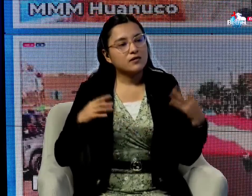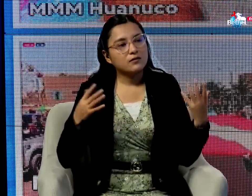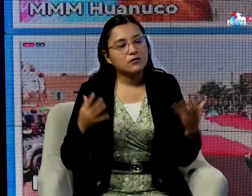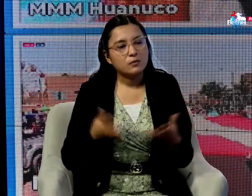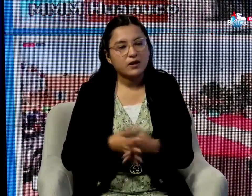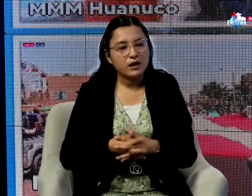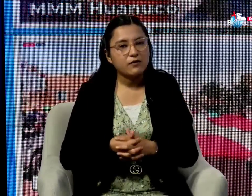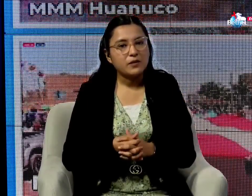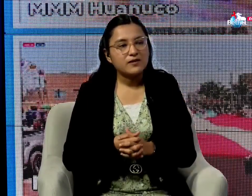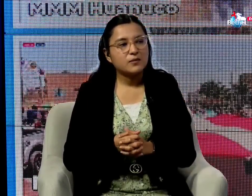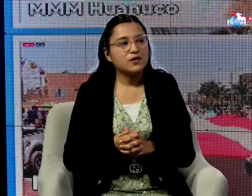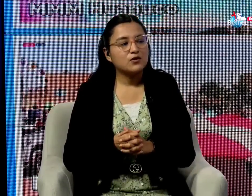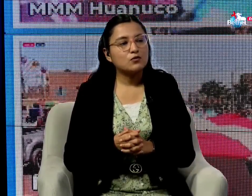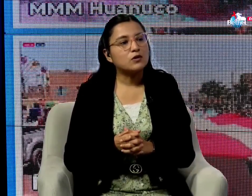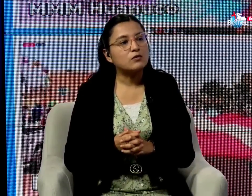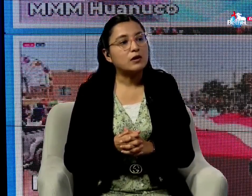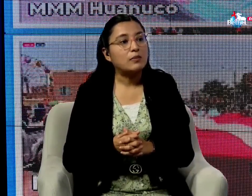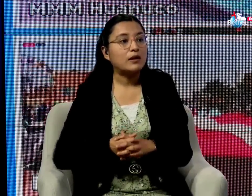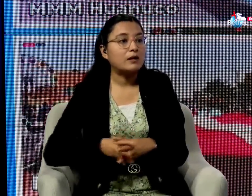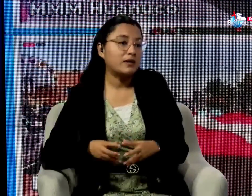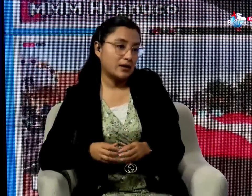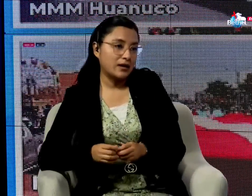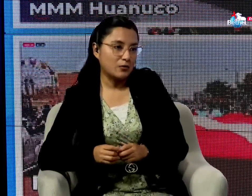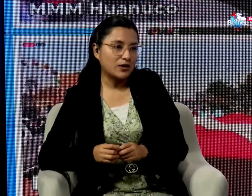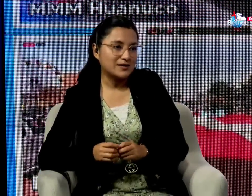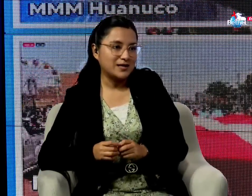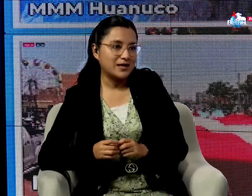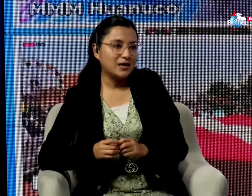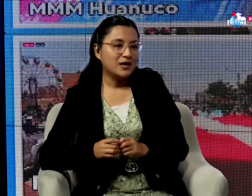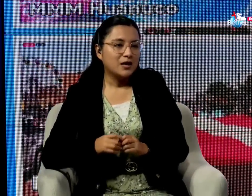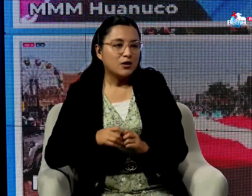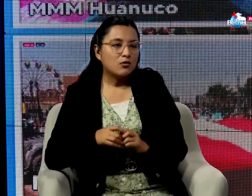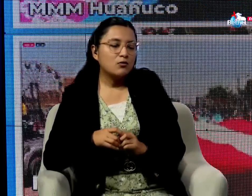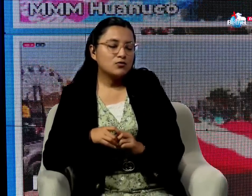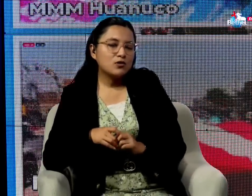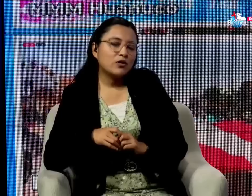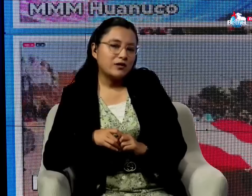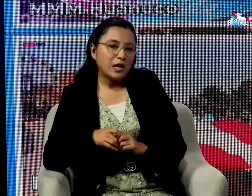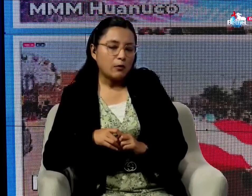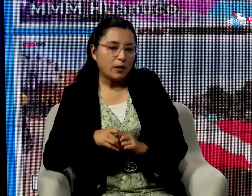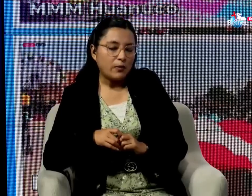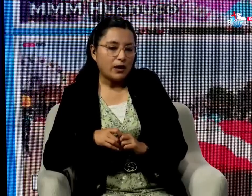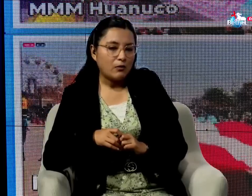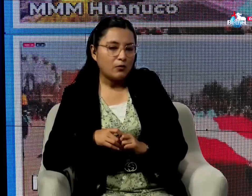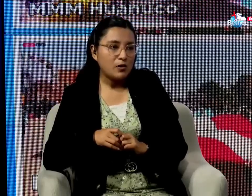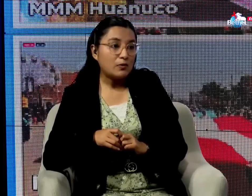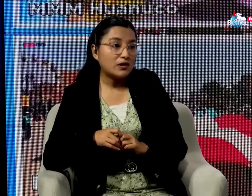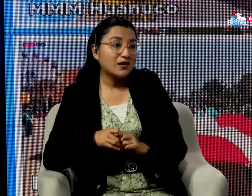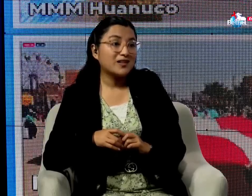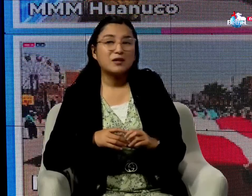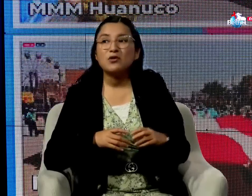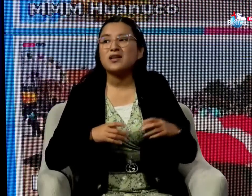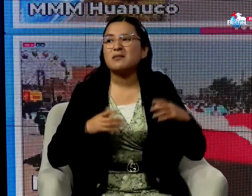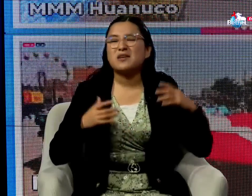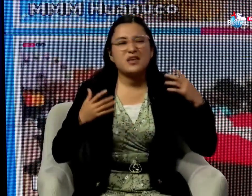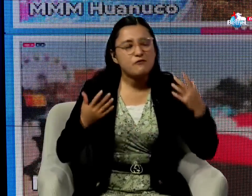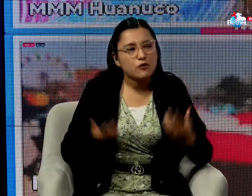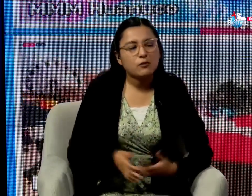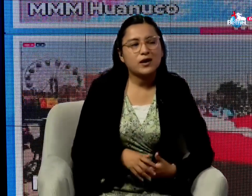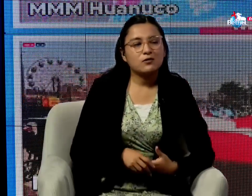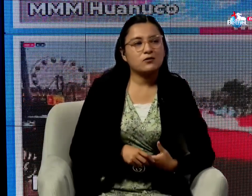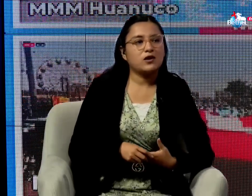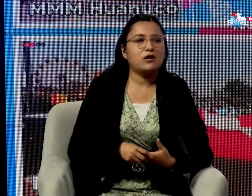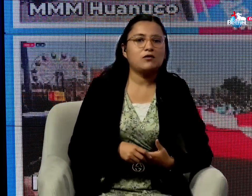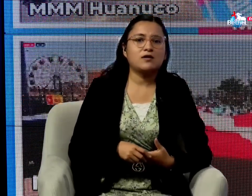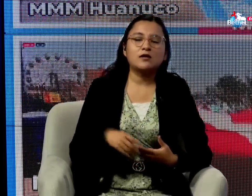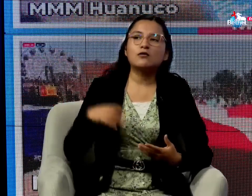también cientos de padres de familia se han venido sumando en el Parque Mariscal Ramón Castilla con un solo objetivo, Pepe, y algo muy importante que tenemos que también